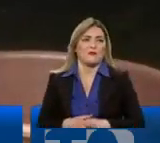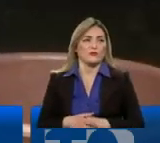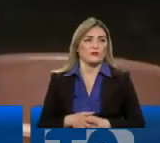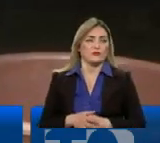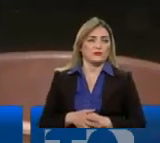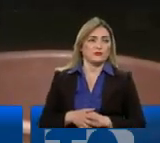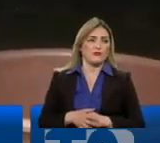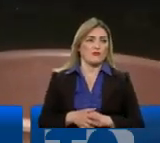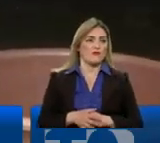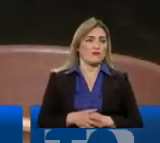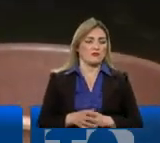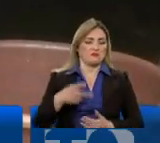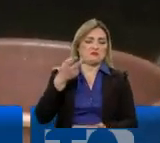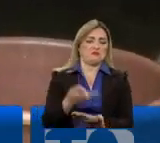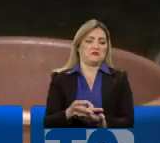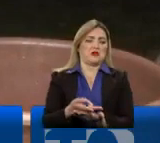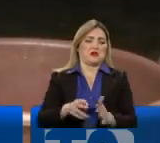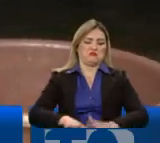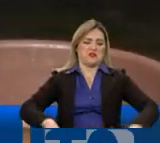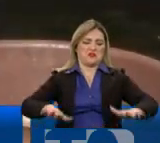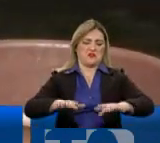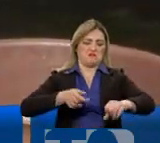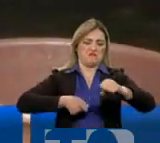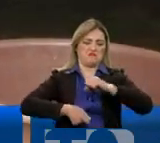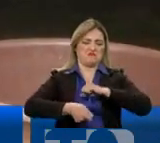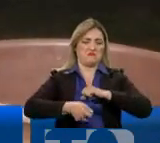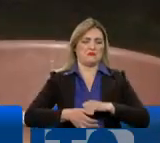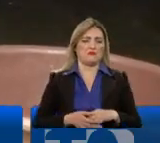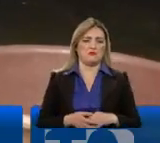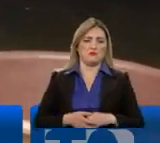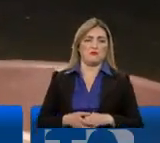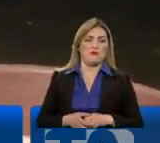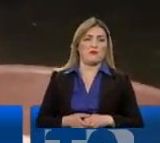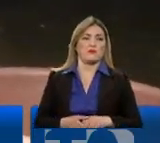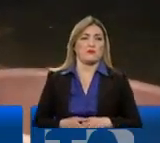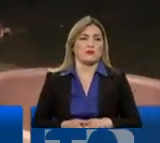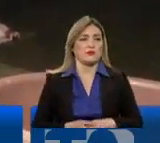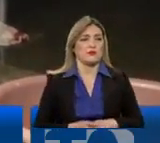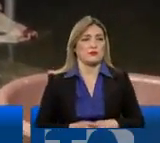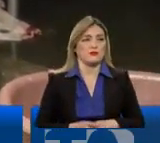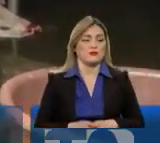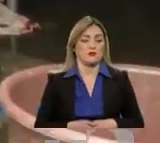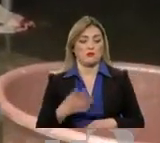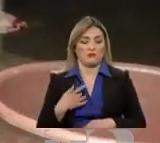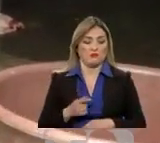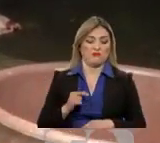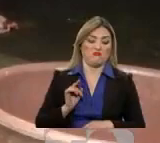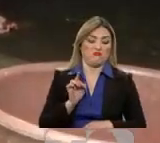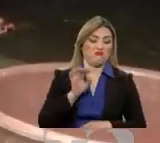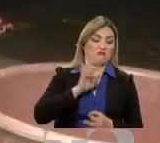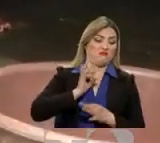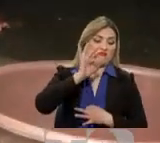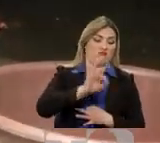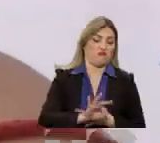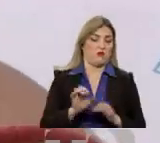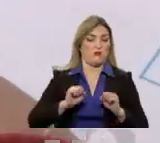el faenamiento en el suelo, personal que puede servir hoy en día como contaminación para la pandemia que se está hablando